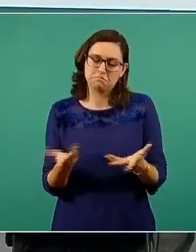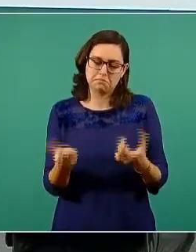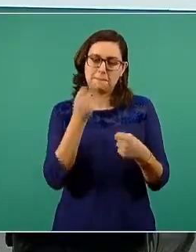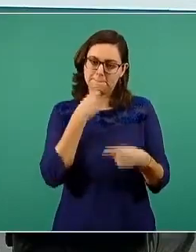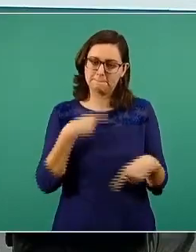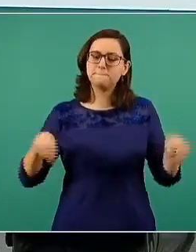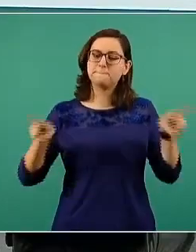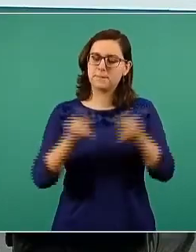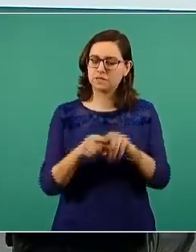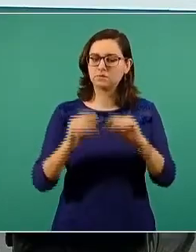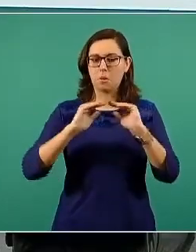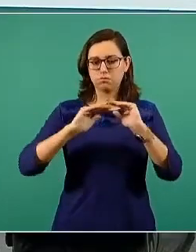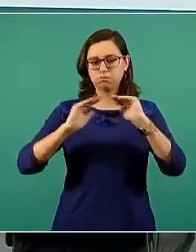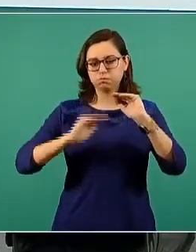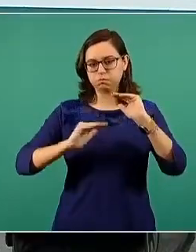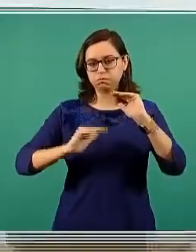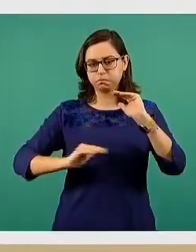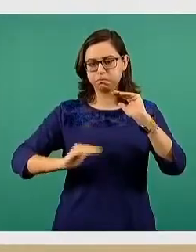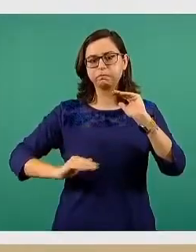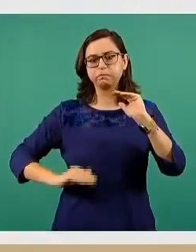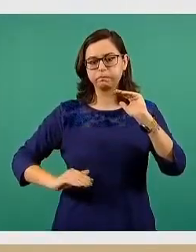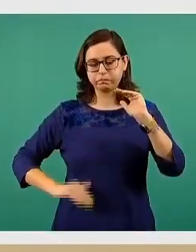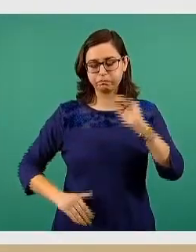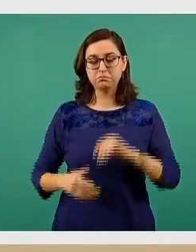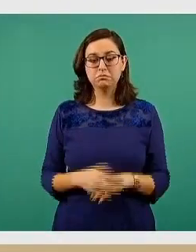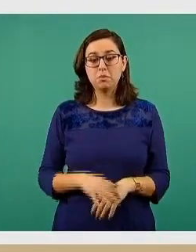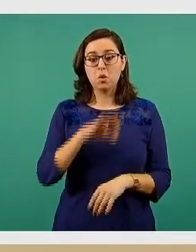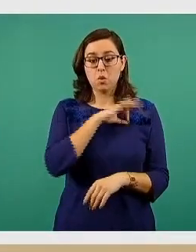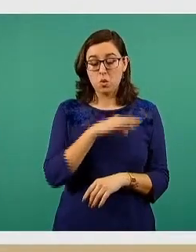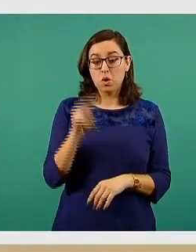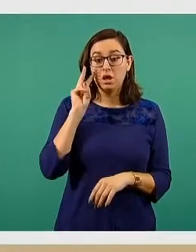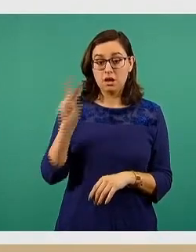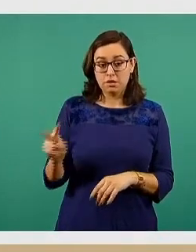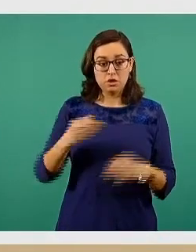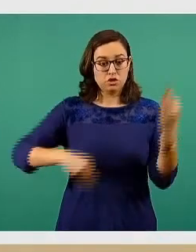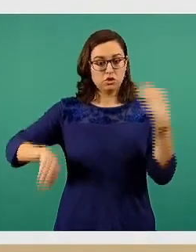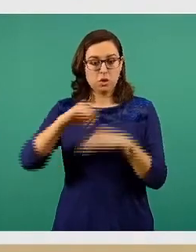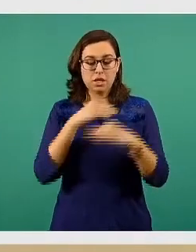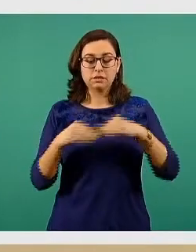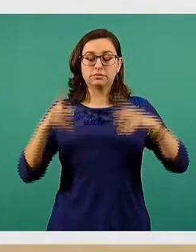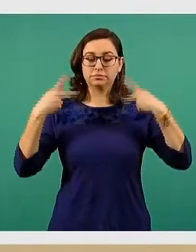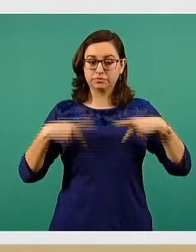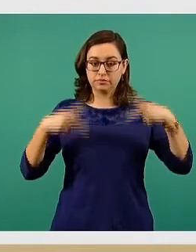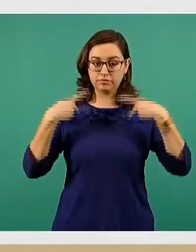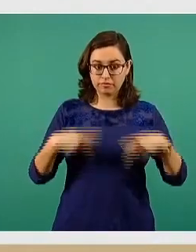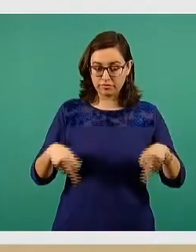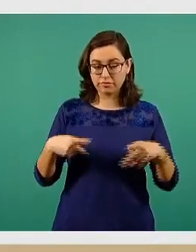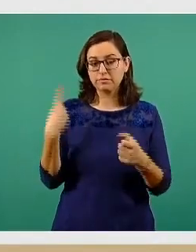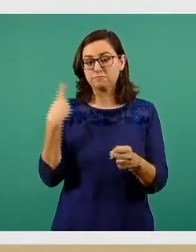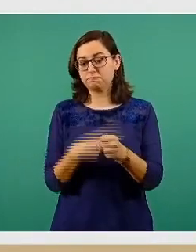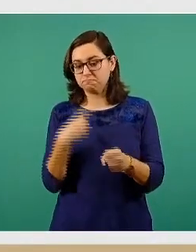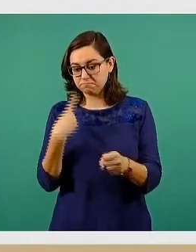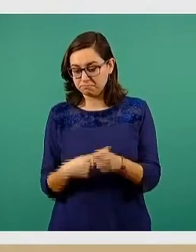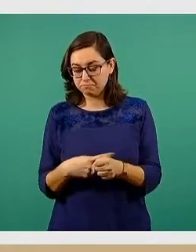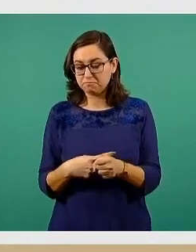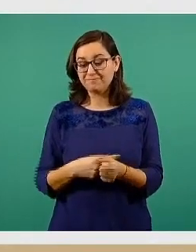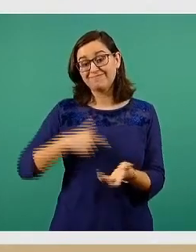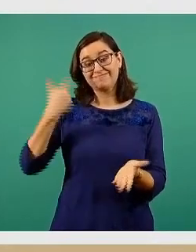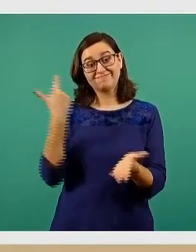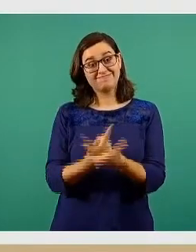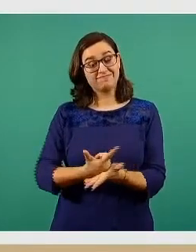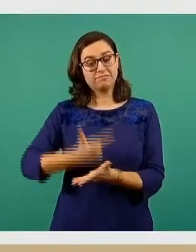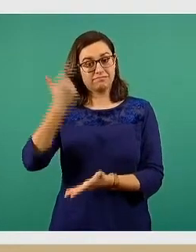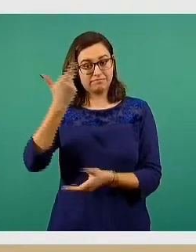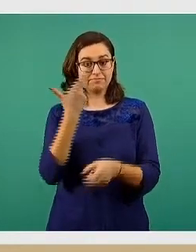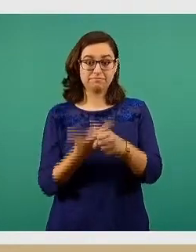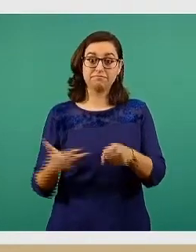carga de enfermedad o con la cantidad de casos. Aquí están representadas todas las personas que en un momento desarrollaron una infección respiratoria aguda grave